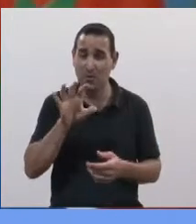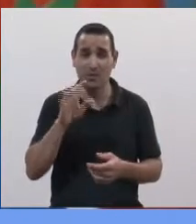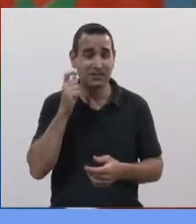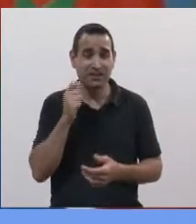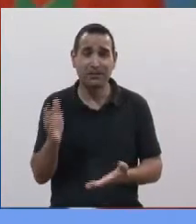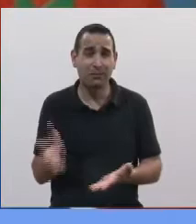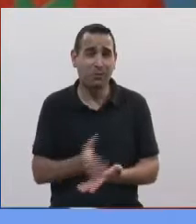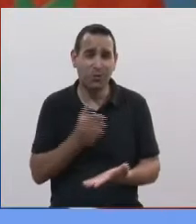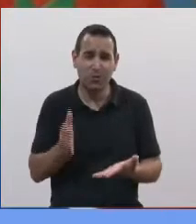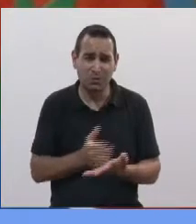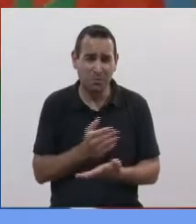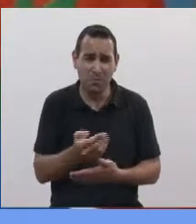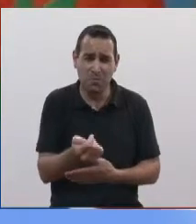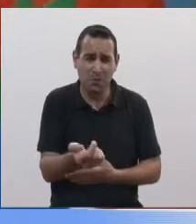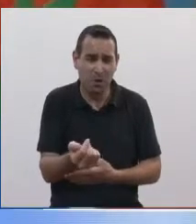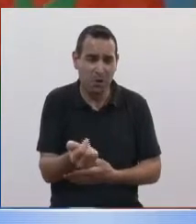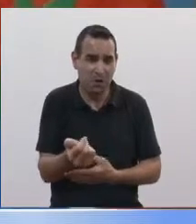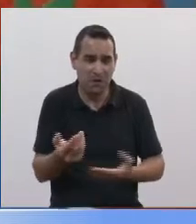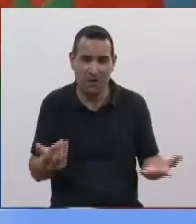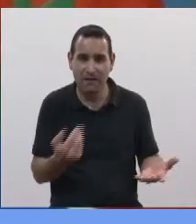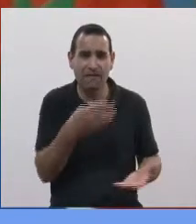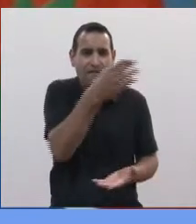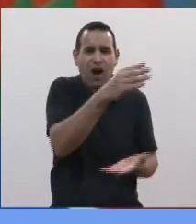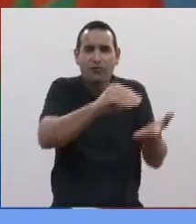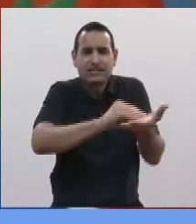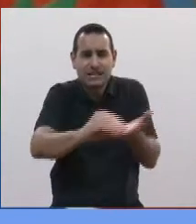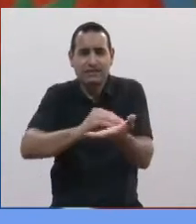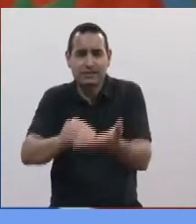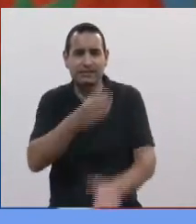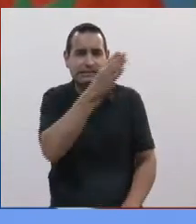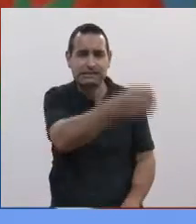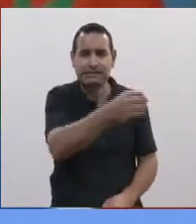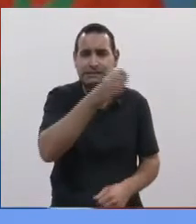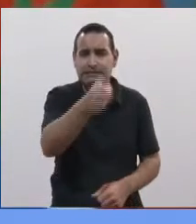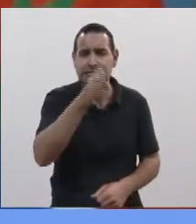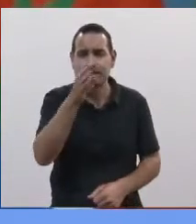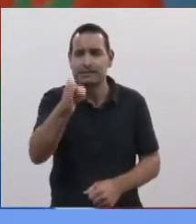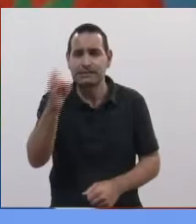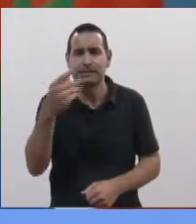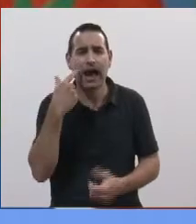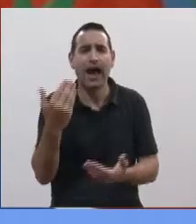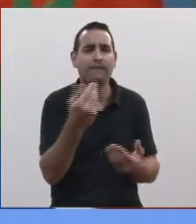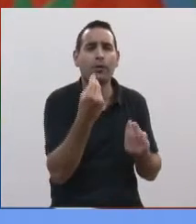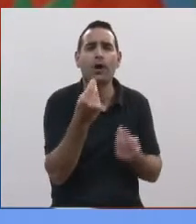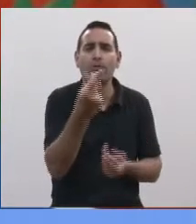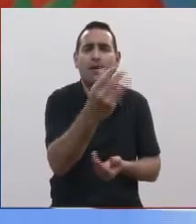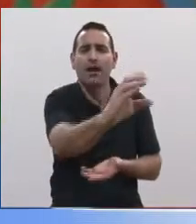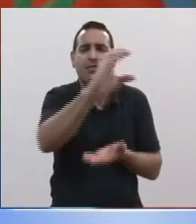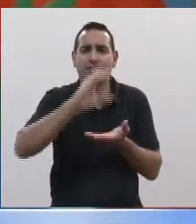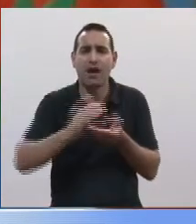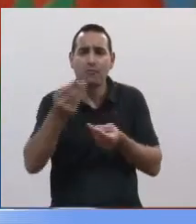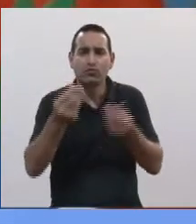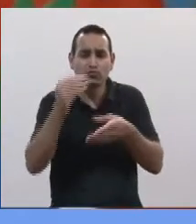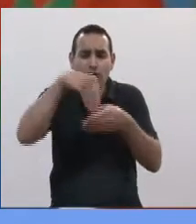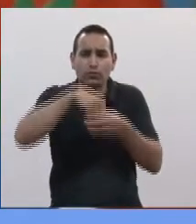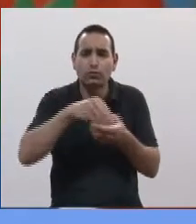nuestra provincia, golpeando despacho por despacho para saber cuánto se le va a asignar en el